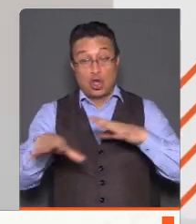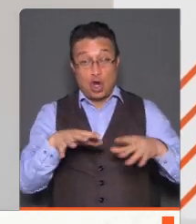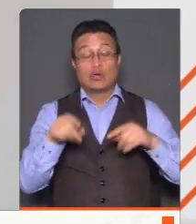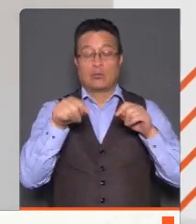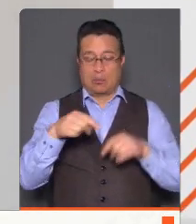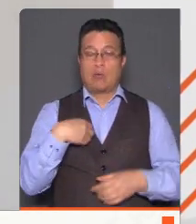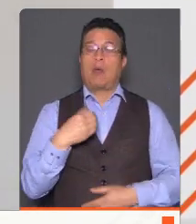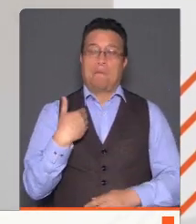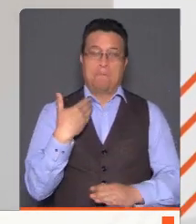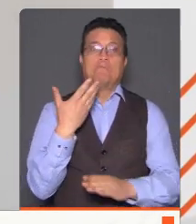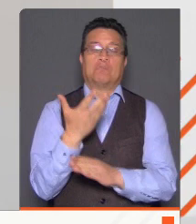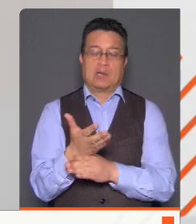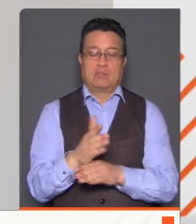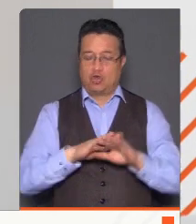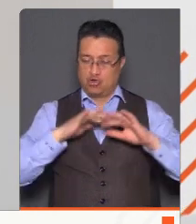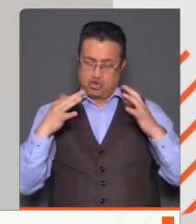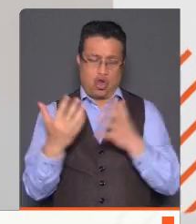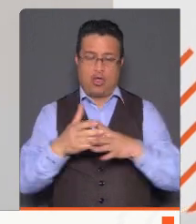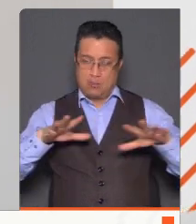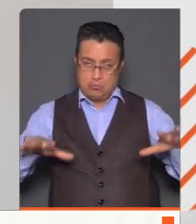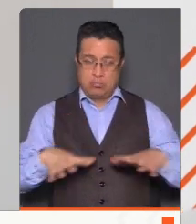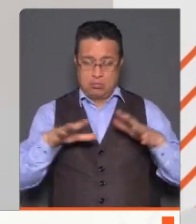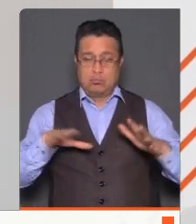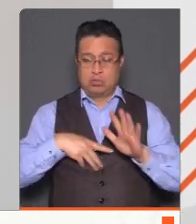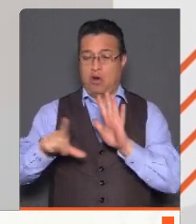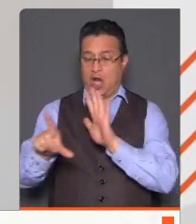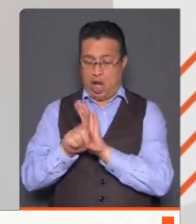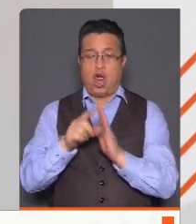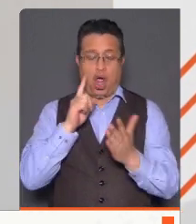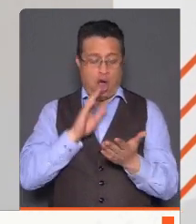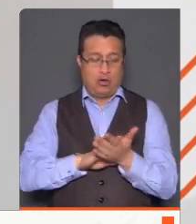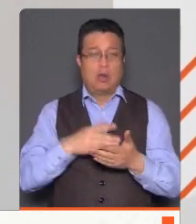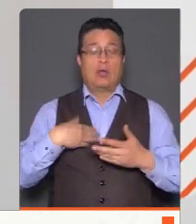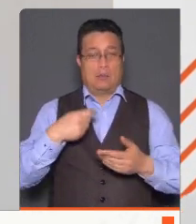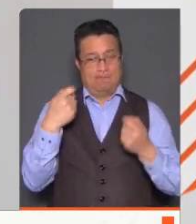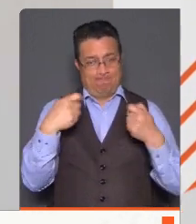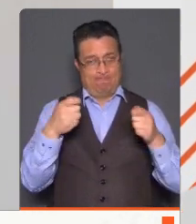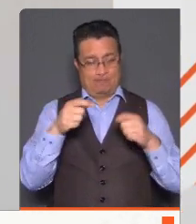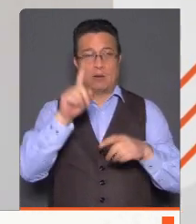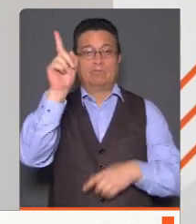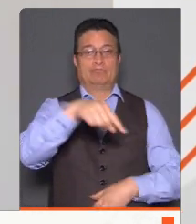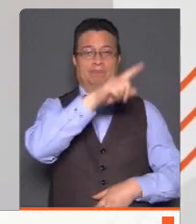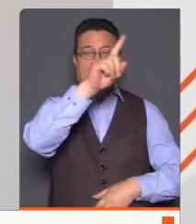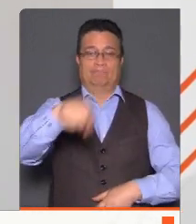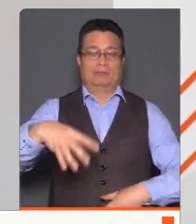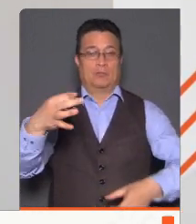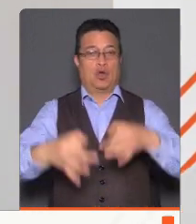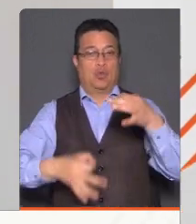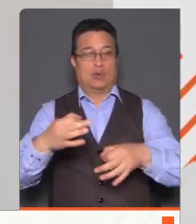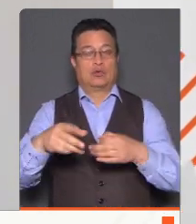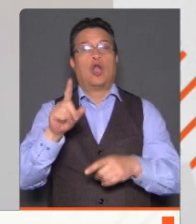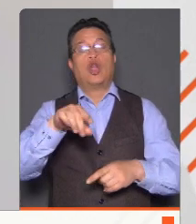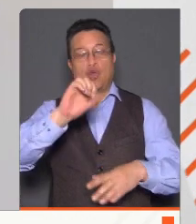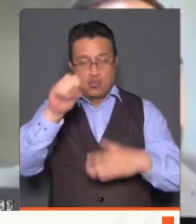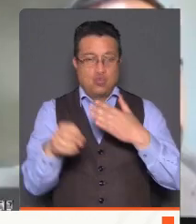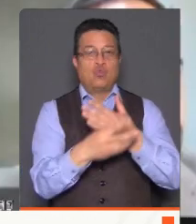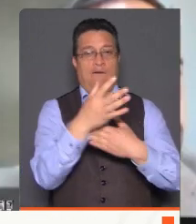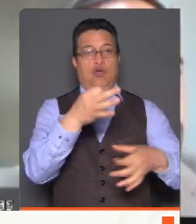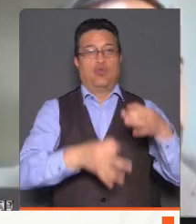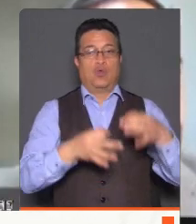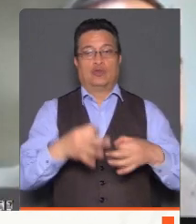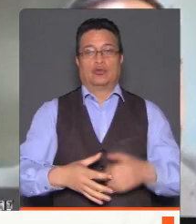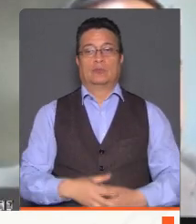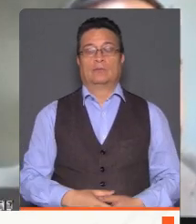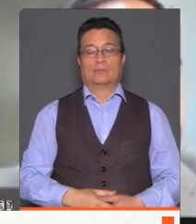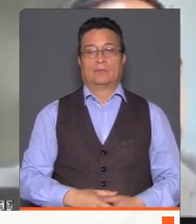valer todos los recursos que la ley nos confiere para intentar anular este fallo y realizar un nuevo juicio.